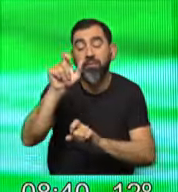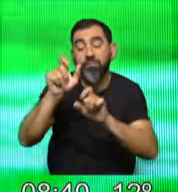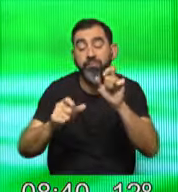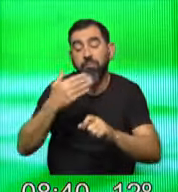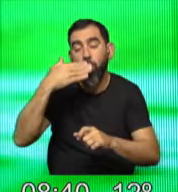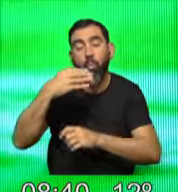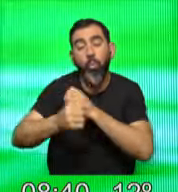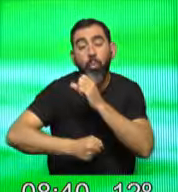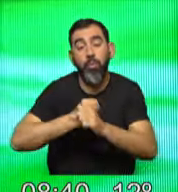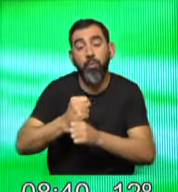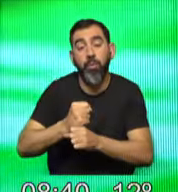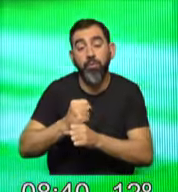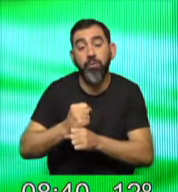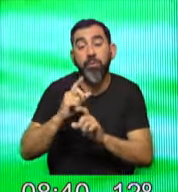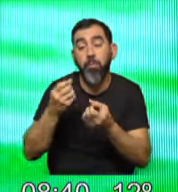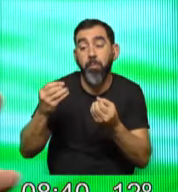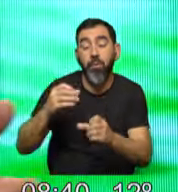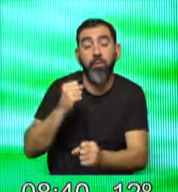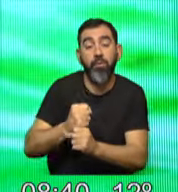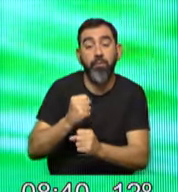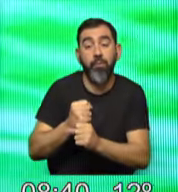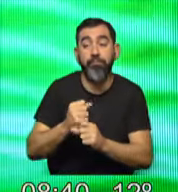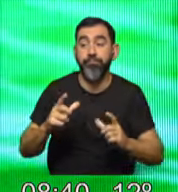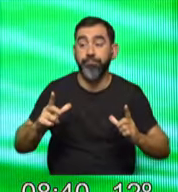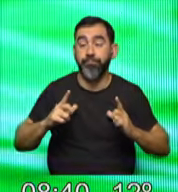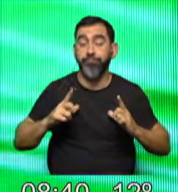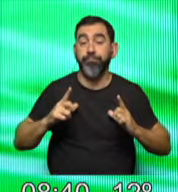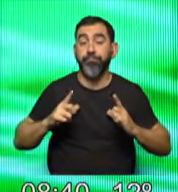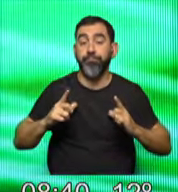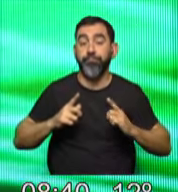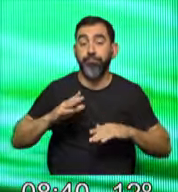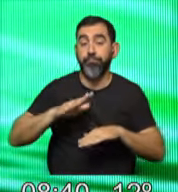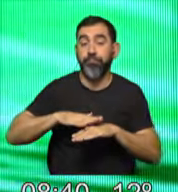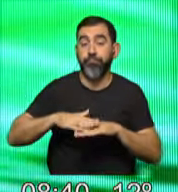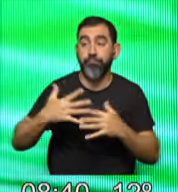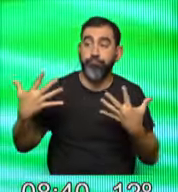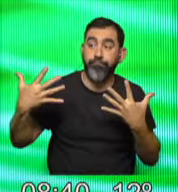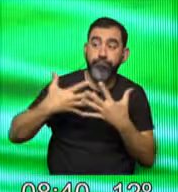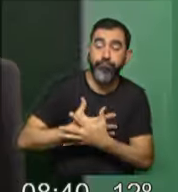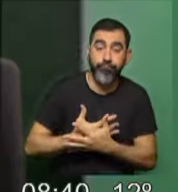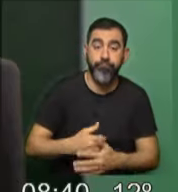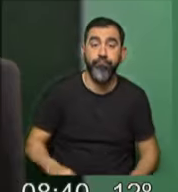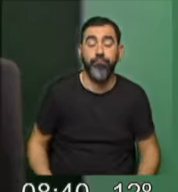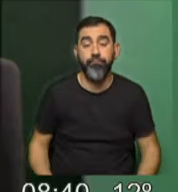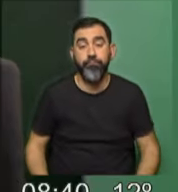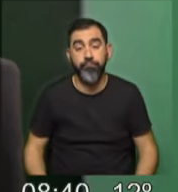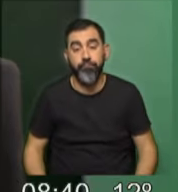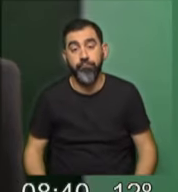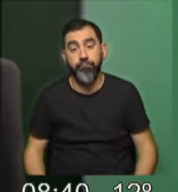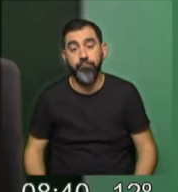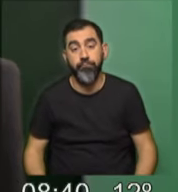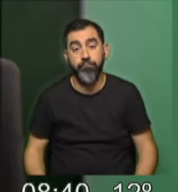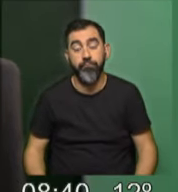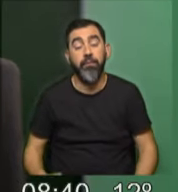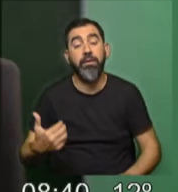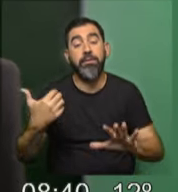de laboral si si además pierde el trabajo Tiene que estar esperando a que llegue ese momento pasándola muy mal No Háblale bueno se busca fijar